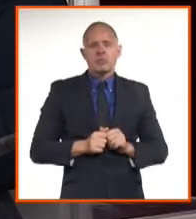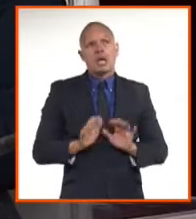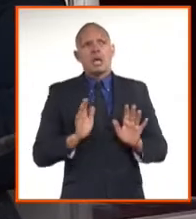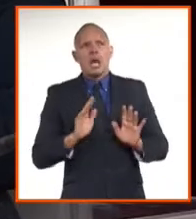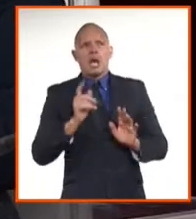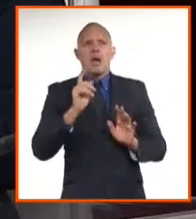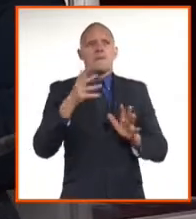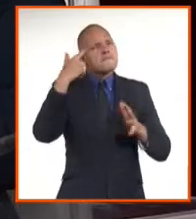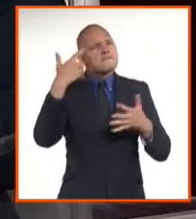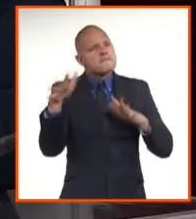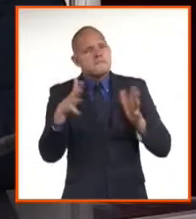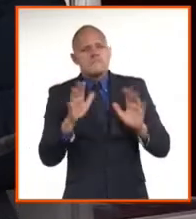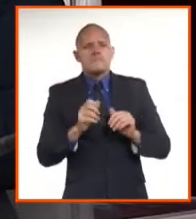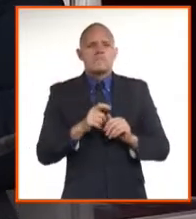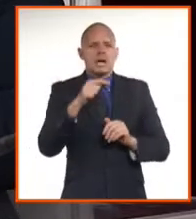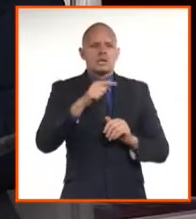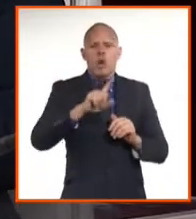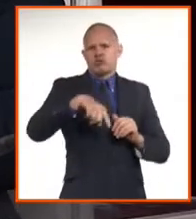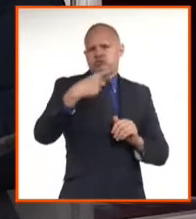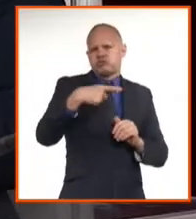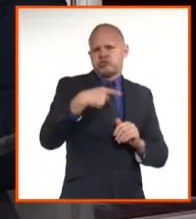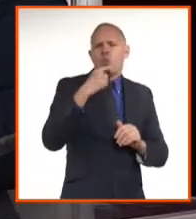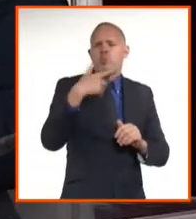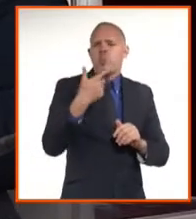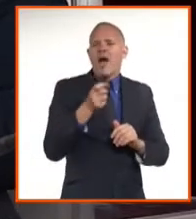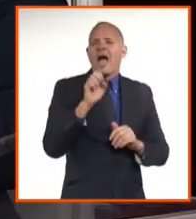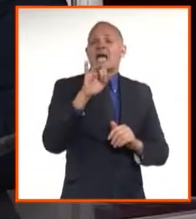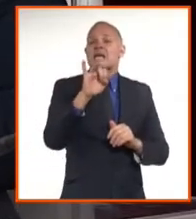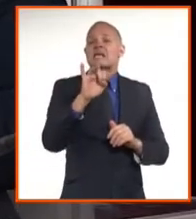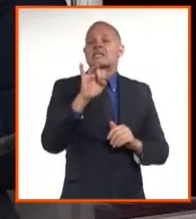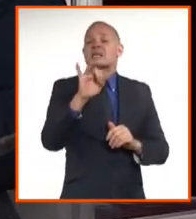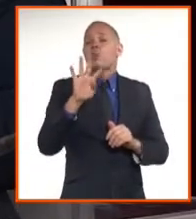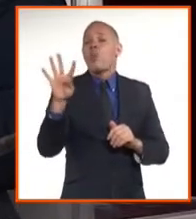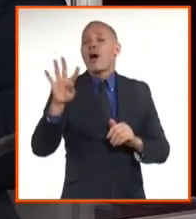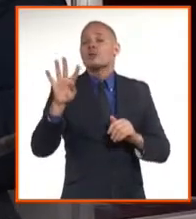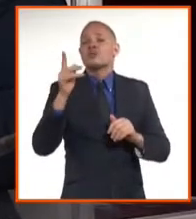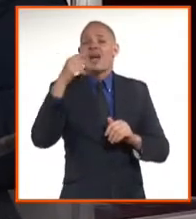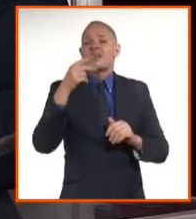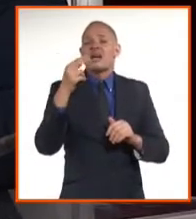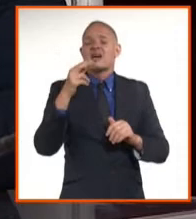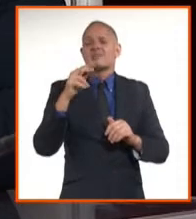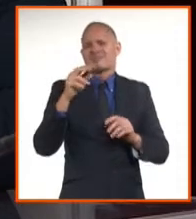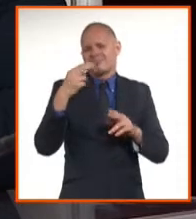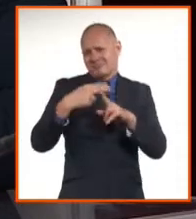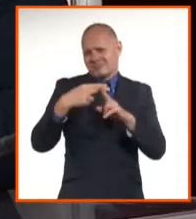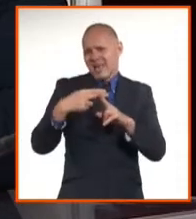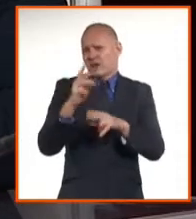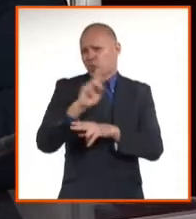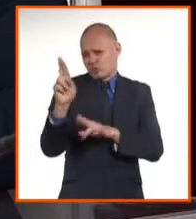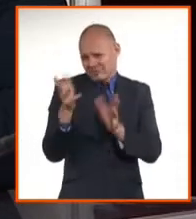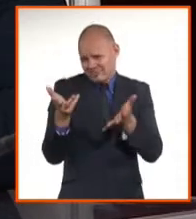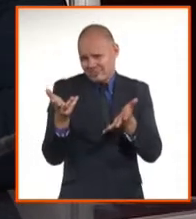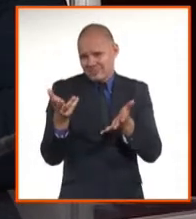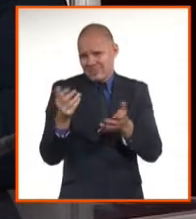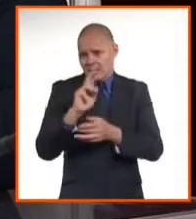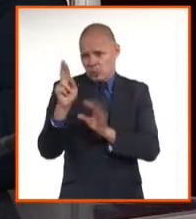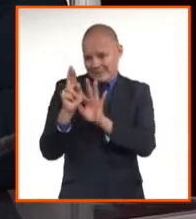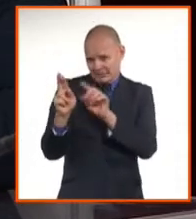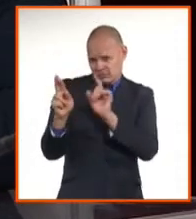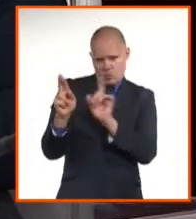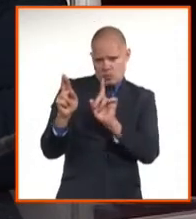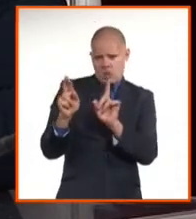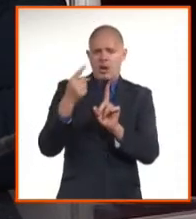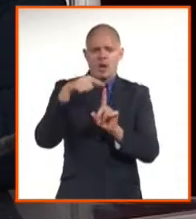74, 75 revoluciones que gira esa, o vueltas por minuto que gira esa turbina, queda listo para hacer el proceso de caldera y la